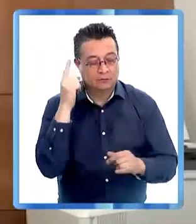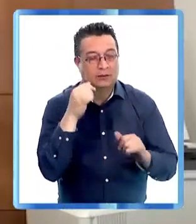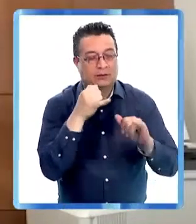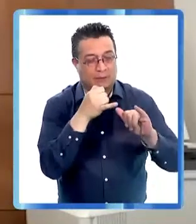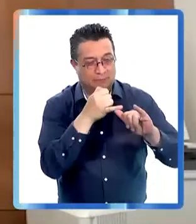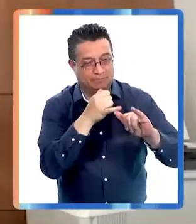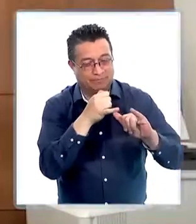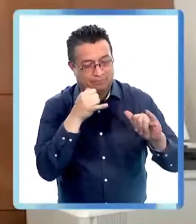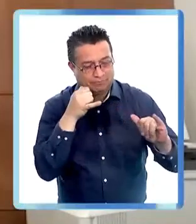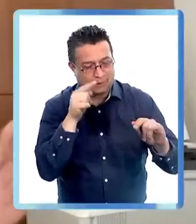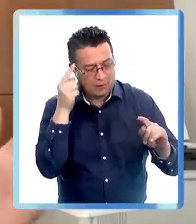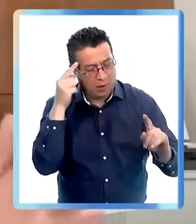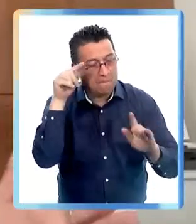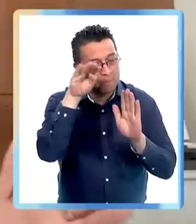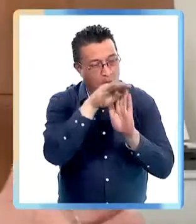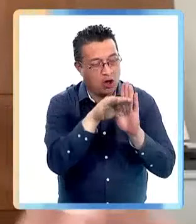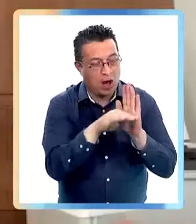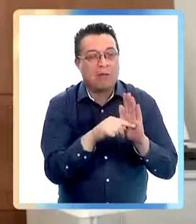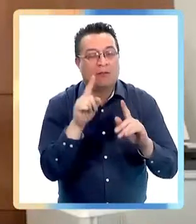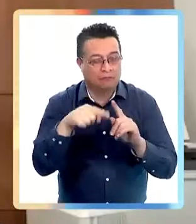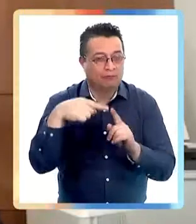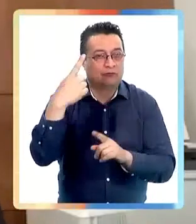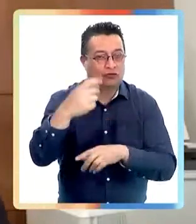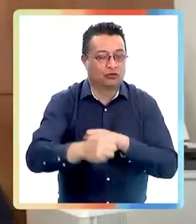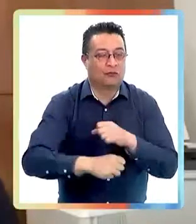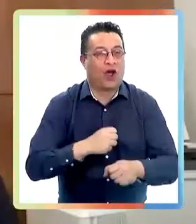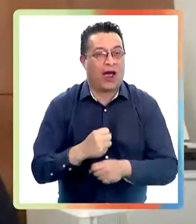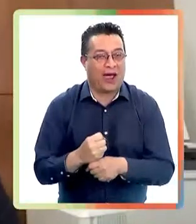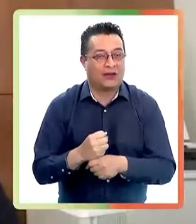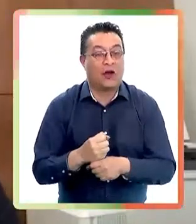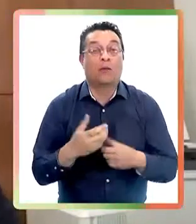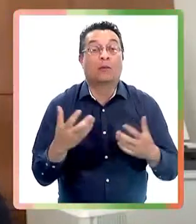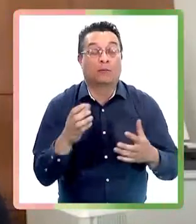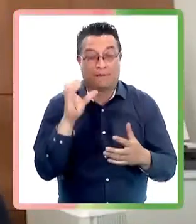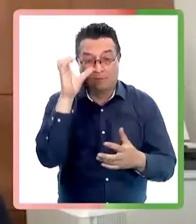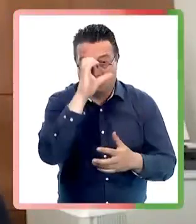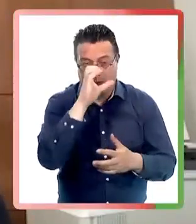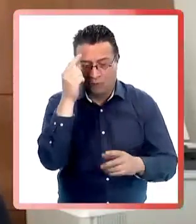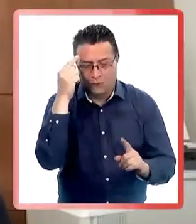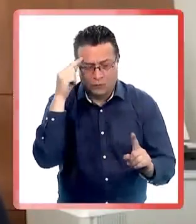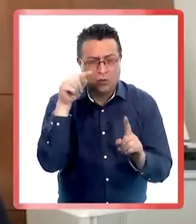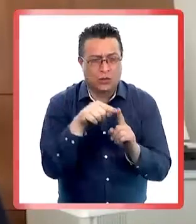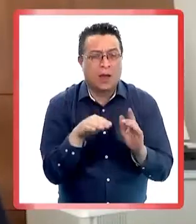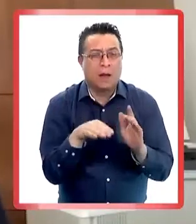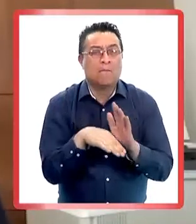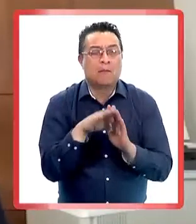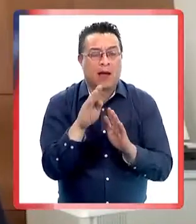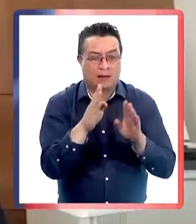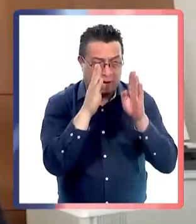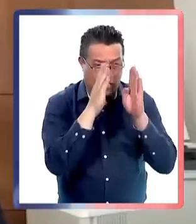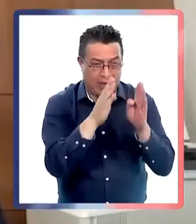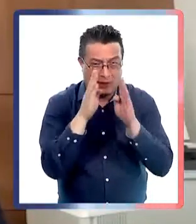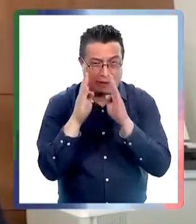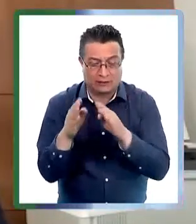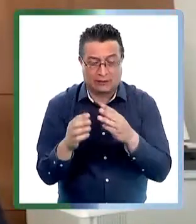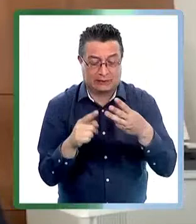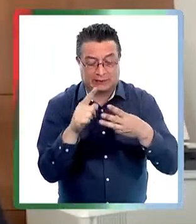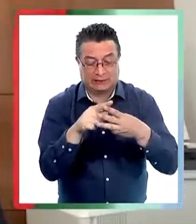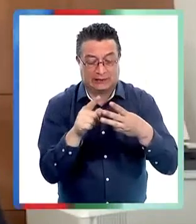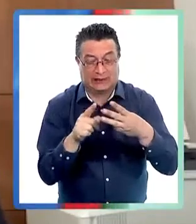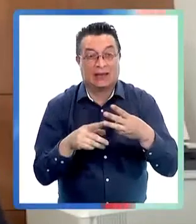líneas programáticas presupuestarias que vienen para el próximo año, porque se busca principalmente atender a